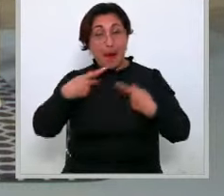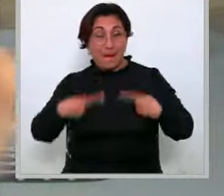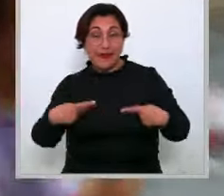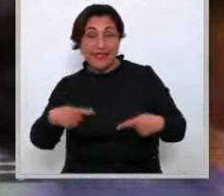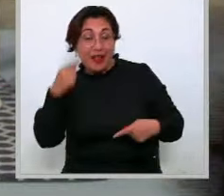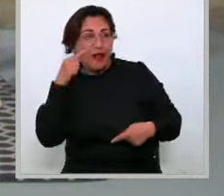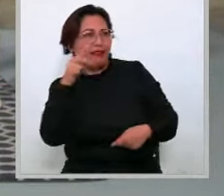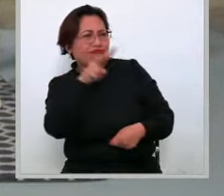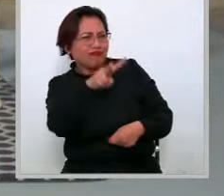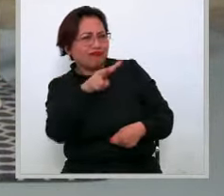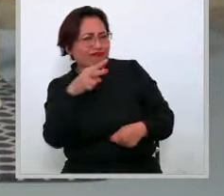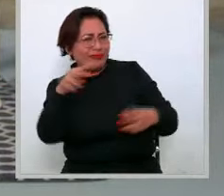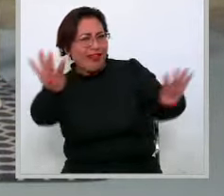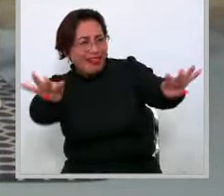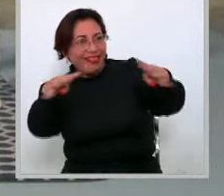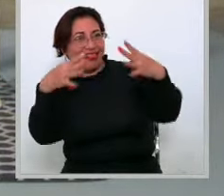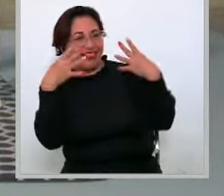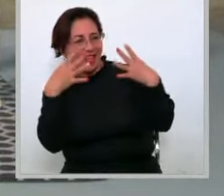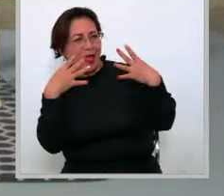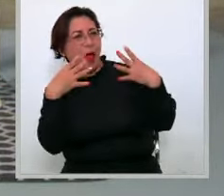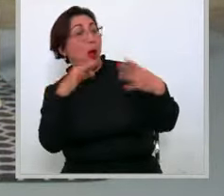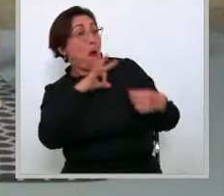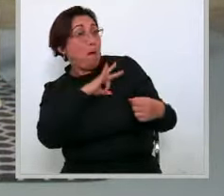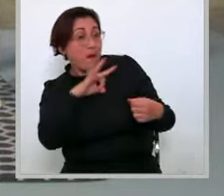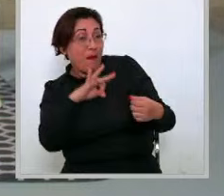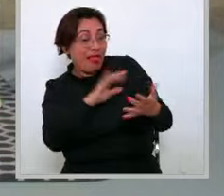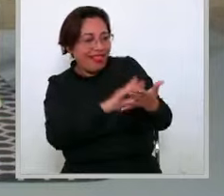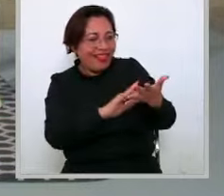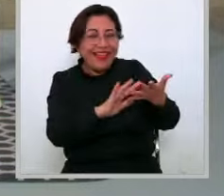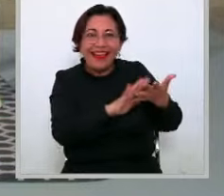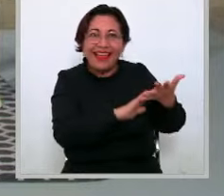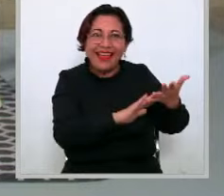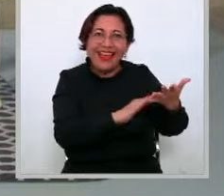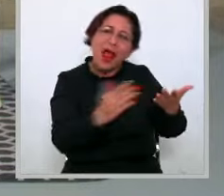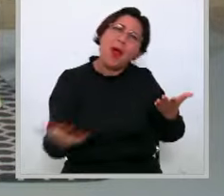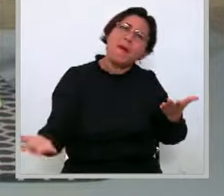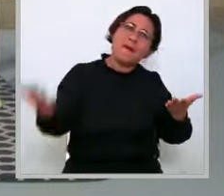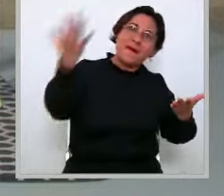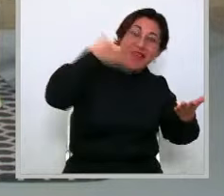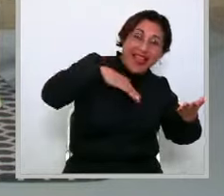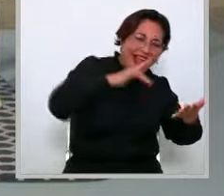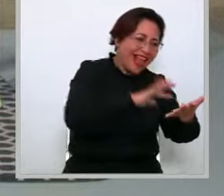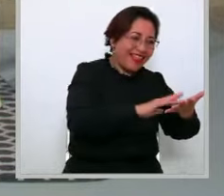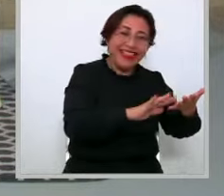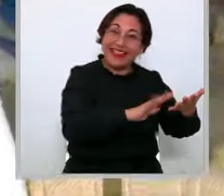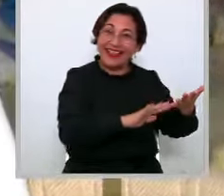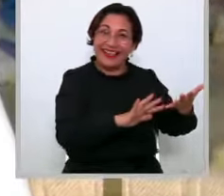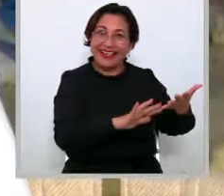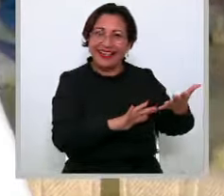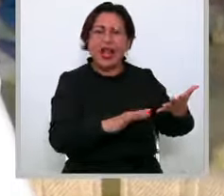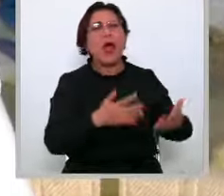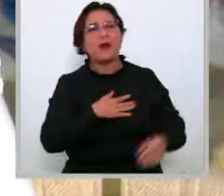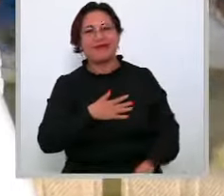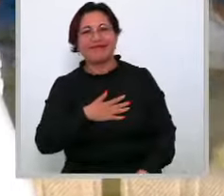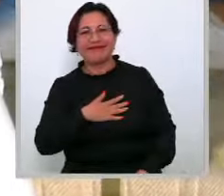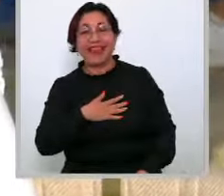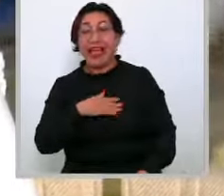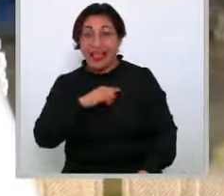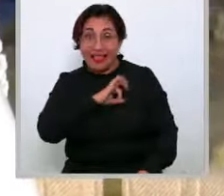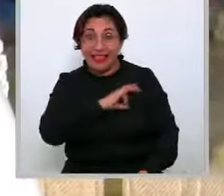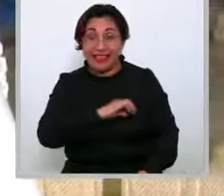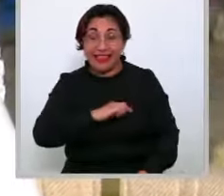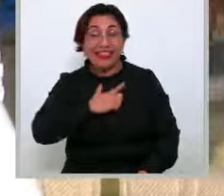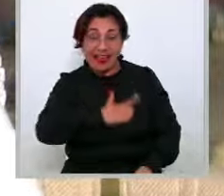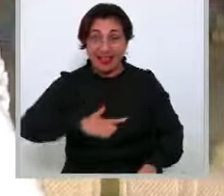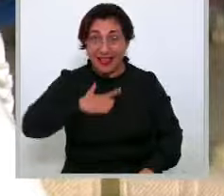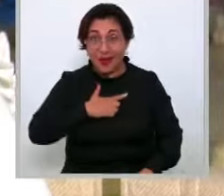amigos o incluso de alguna otra forma motivar la lectura solos, porque nos encanta la lectura? Claro, me encantaría hacerlo. Por favor, adelante a la cámara,